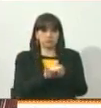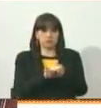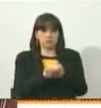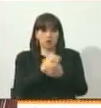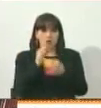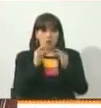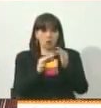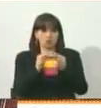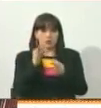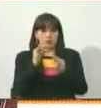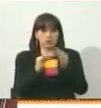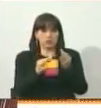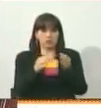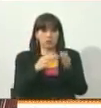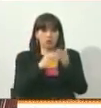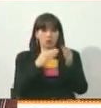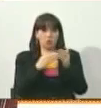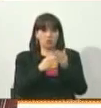justicia contra los pobres.